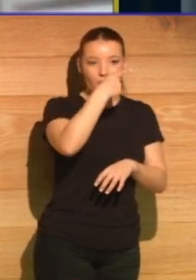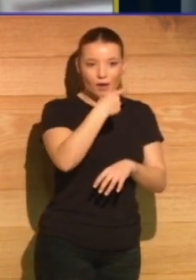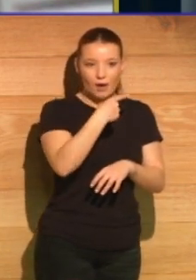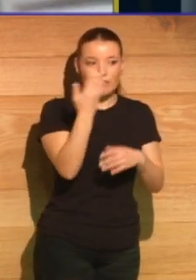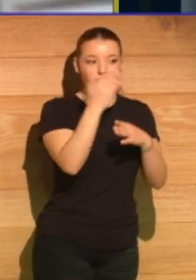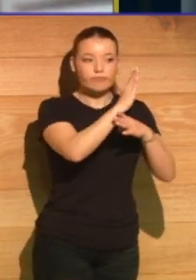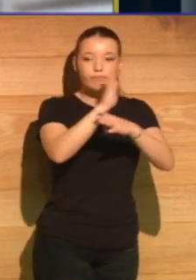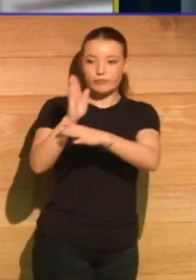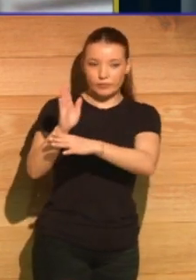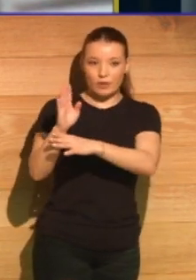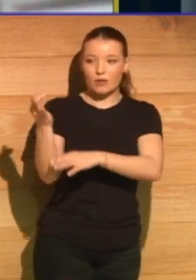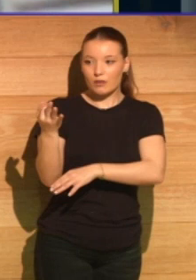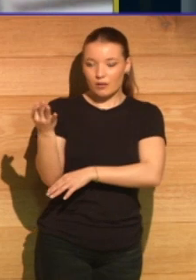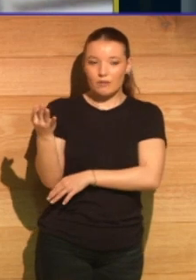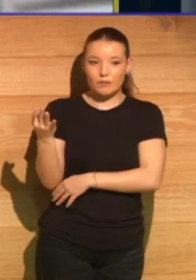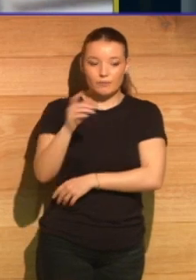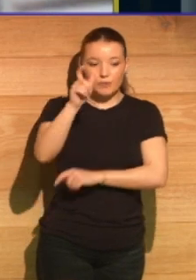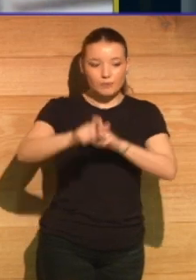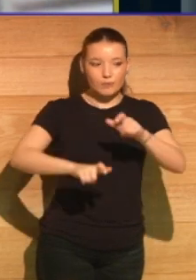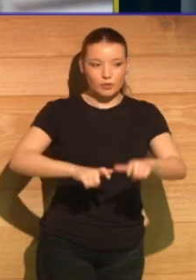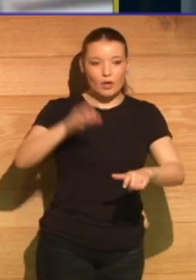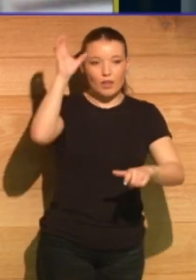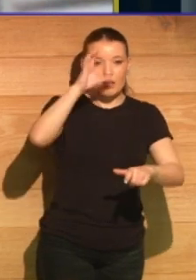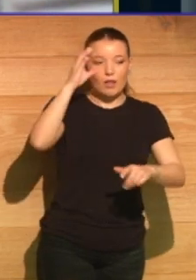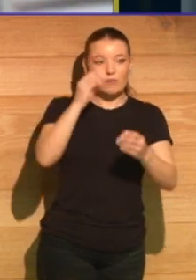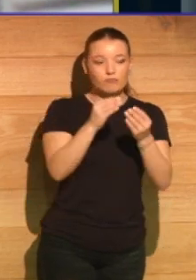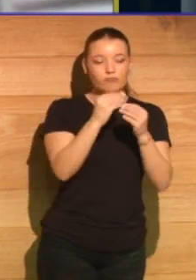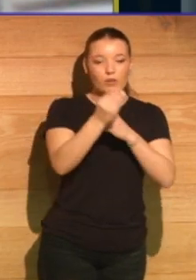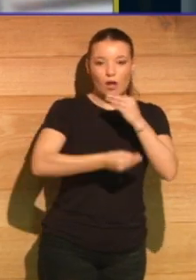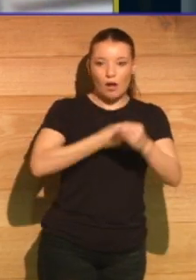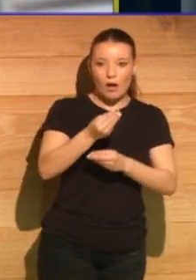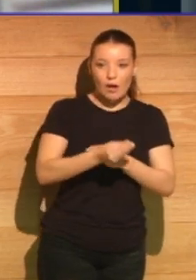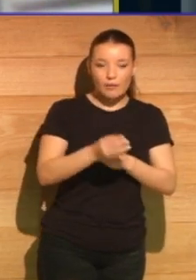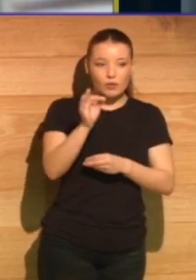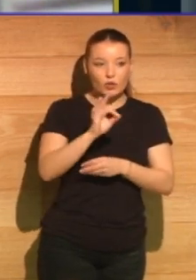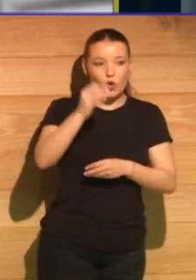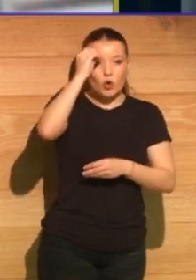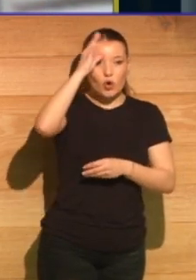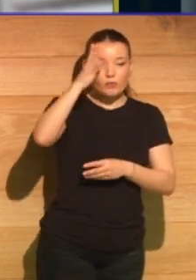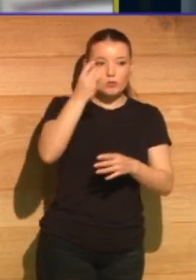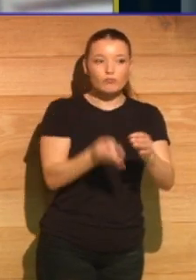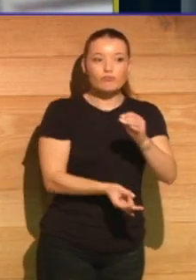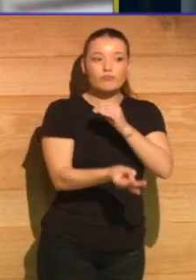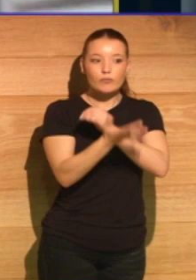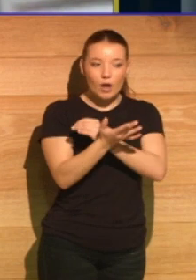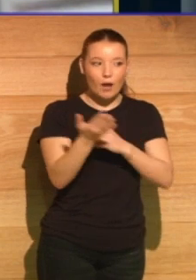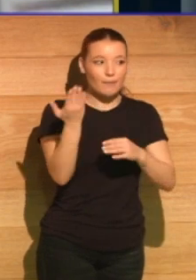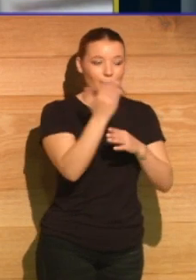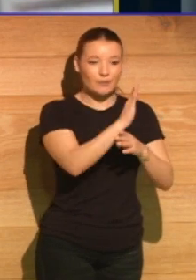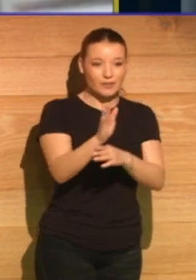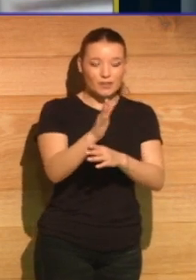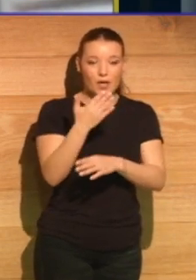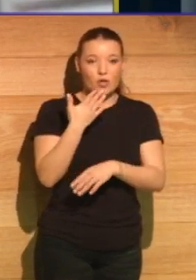las personas que hacen la ciencia, que generan el conocimiento y presentarlas como tales, como personas,